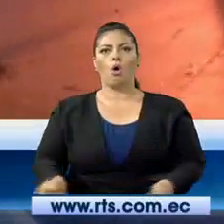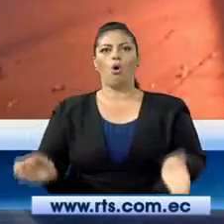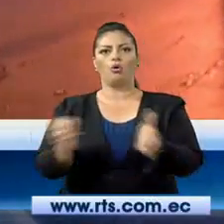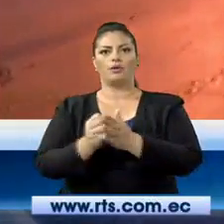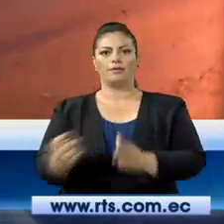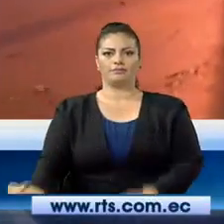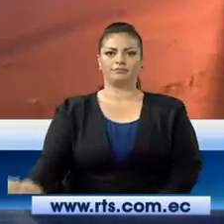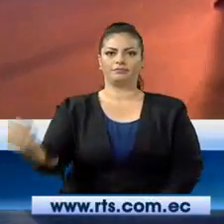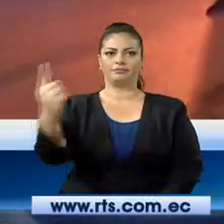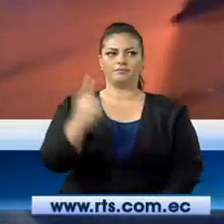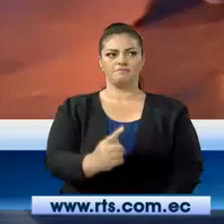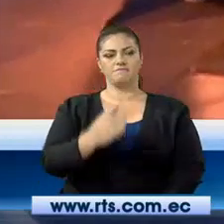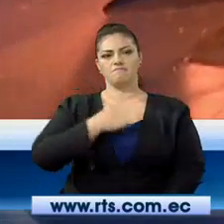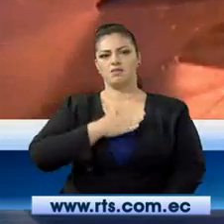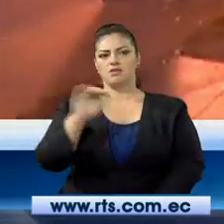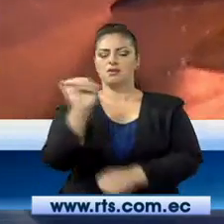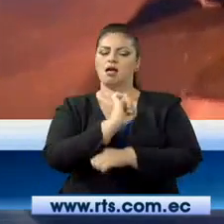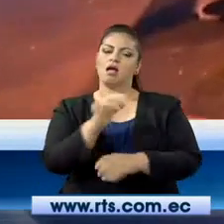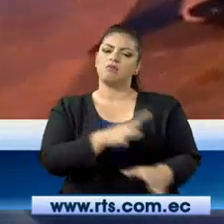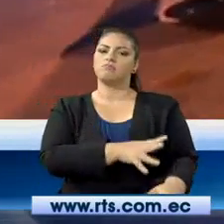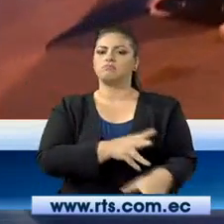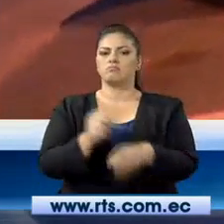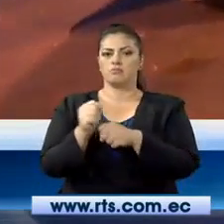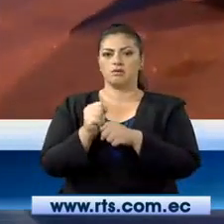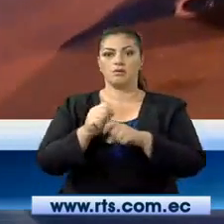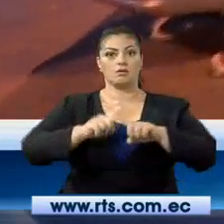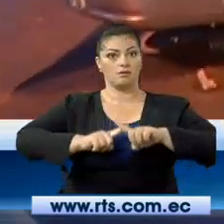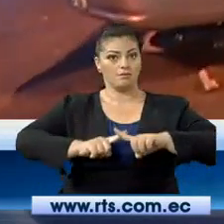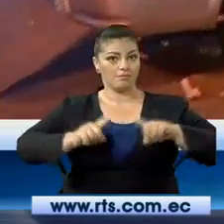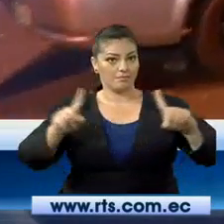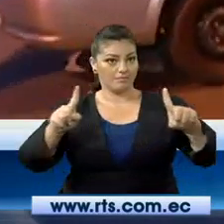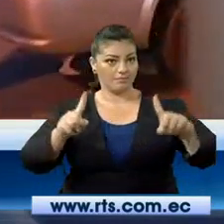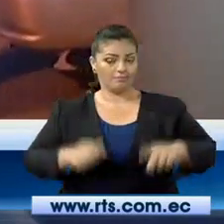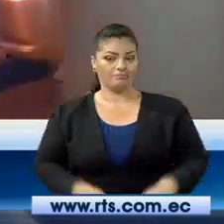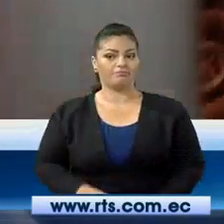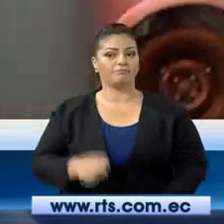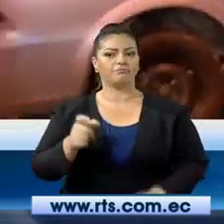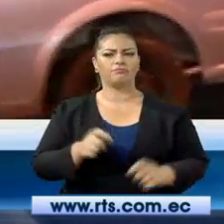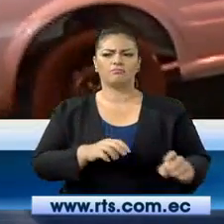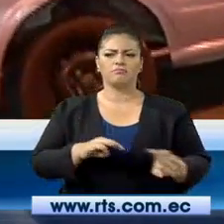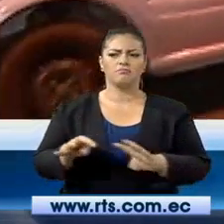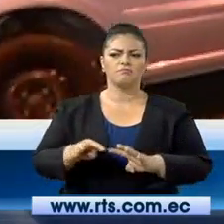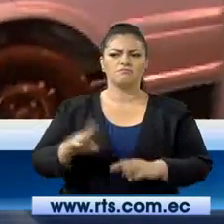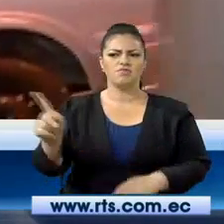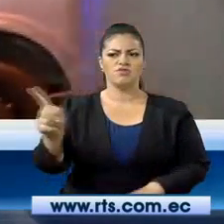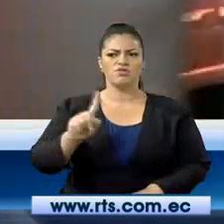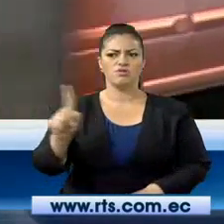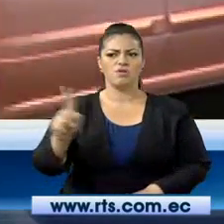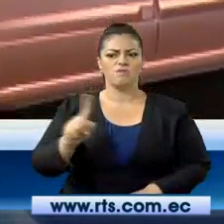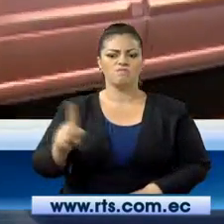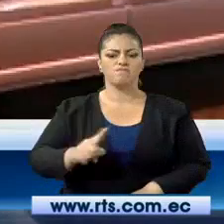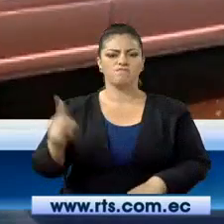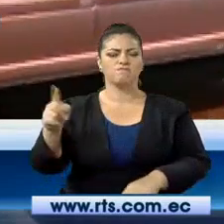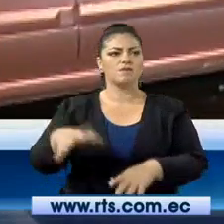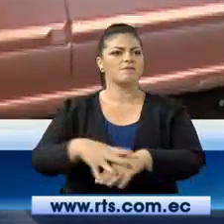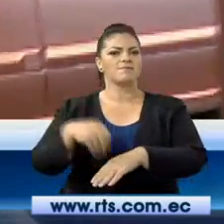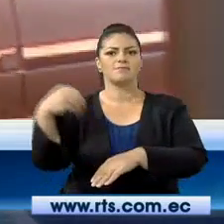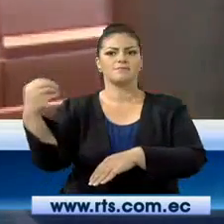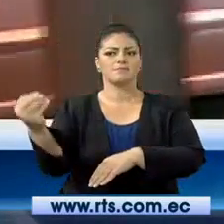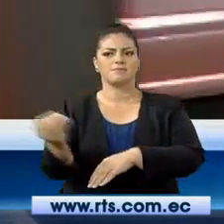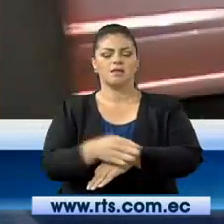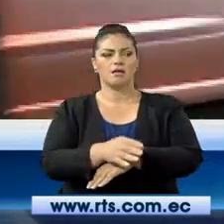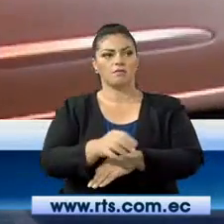el sitio para llevarse el carro. Sin embargo, no se lo permitieron. Más bien, lo trasladaron a los